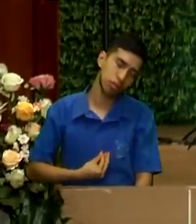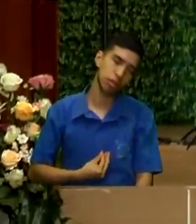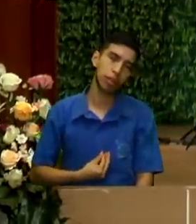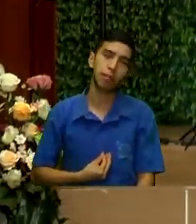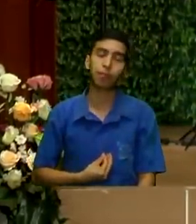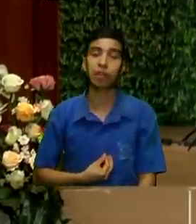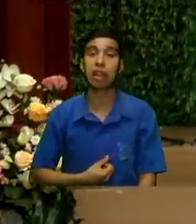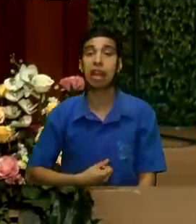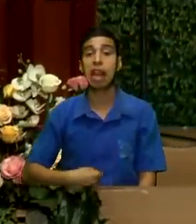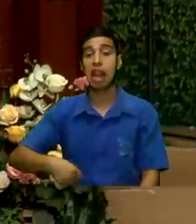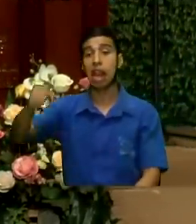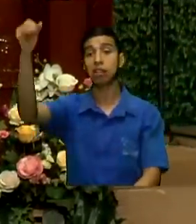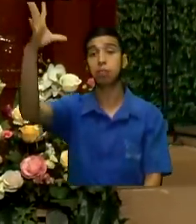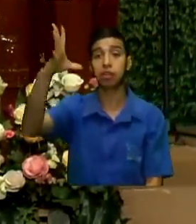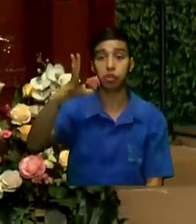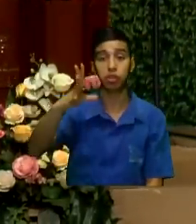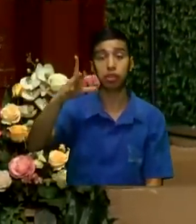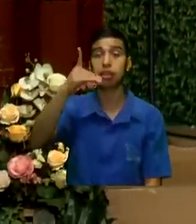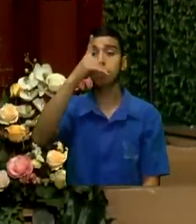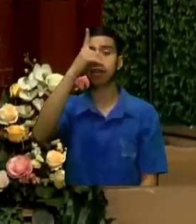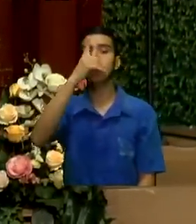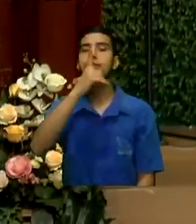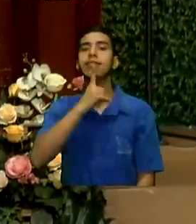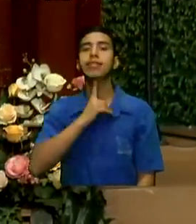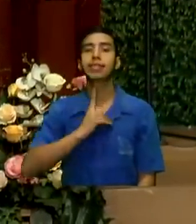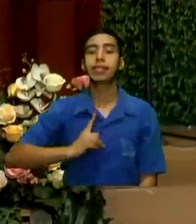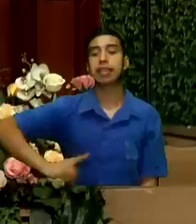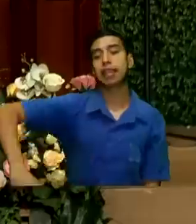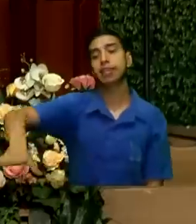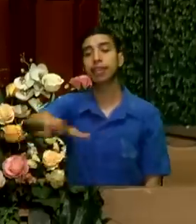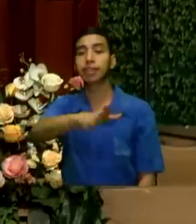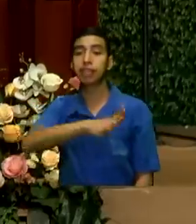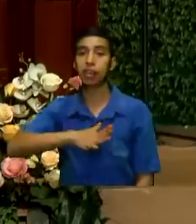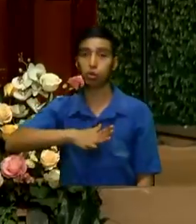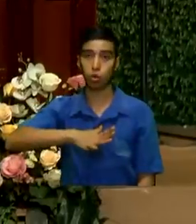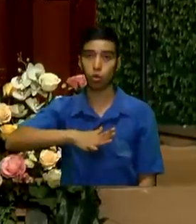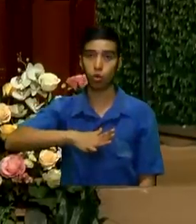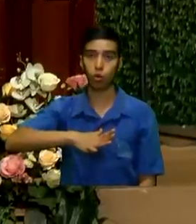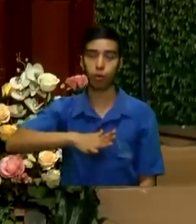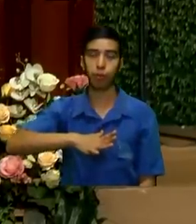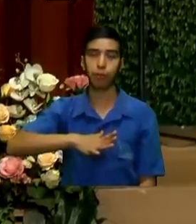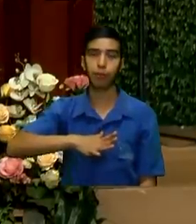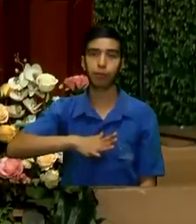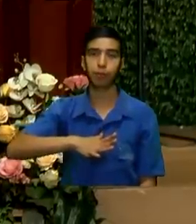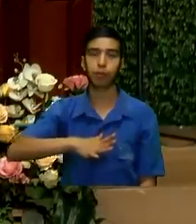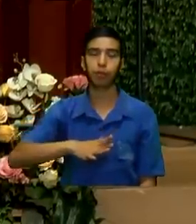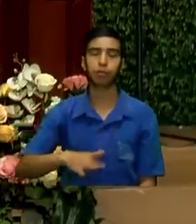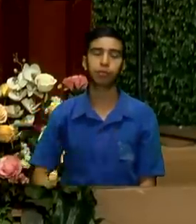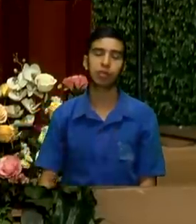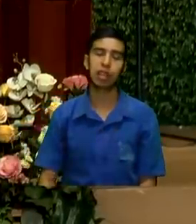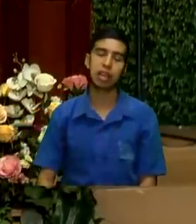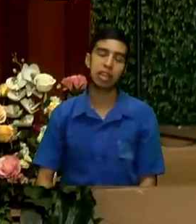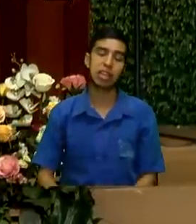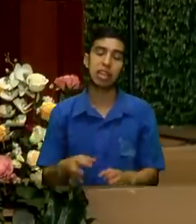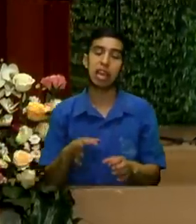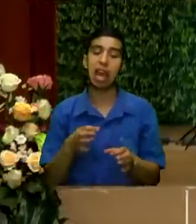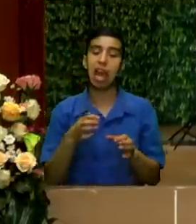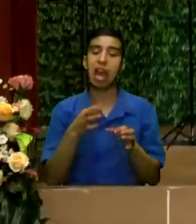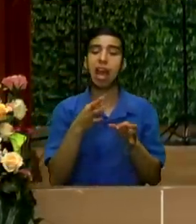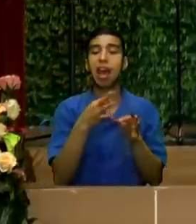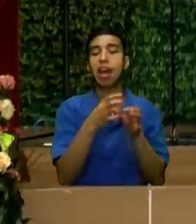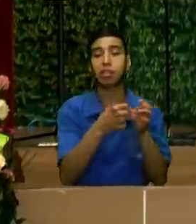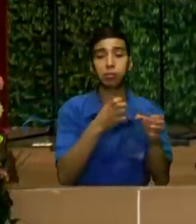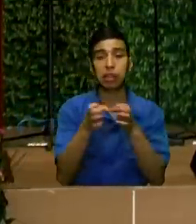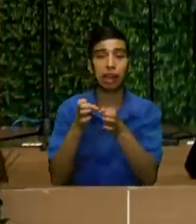en el desierto fue donde se dieron todas esas bendiciones que me faltaron como unas 30 a explicar. Pero más adelante